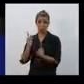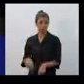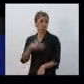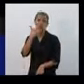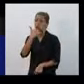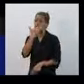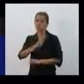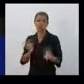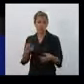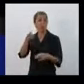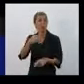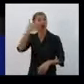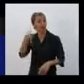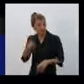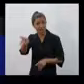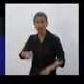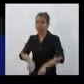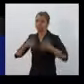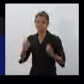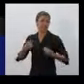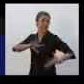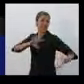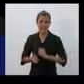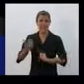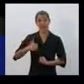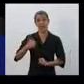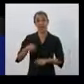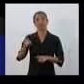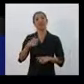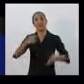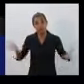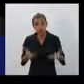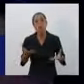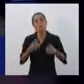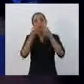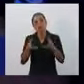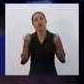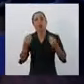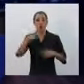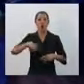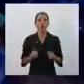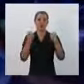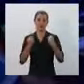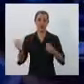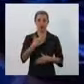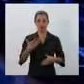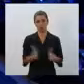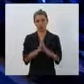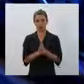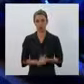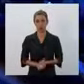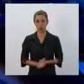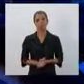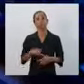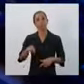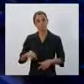y poner en pie a la argentina va a necesitar del esfuerzo de todos gracias así terminaron los candidatos